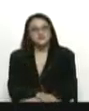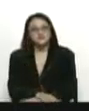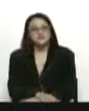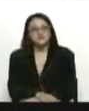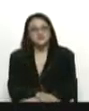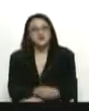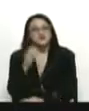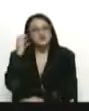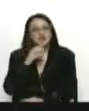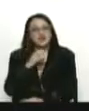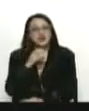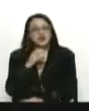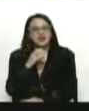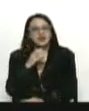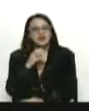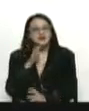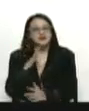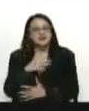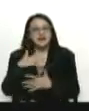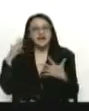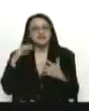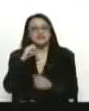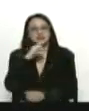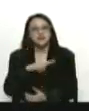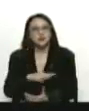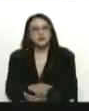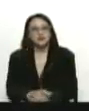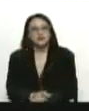Fidel Castro. Un gigante, el gigante de la historia.